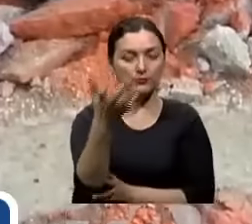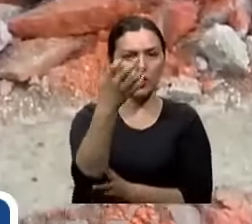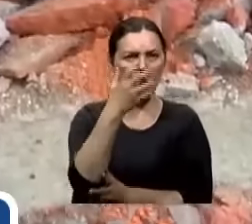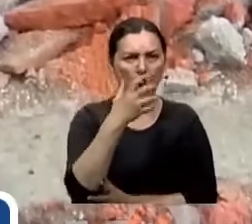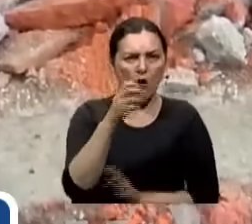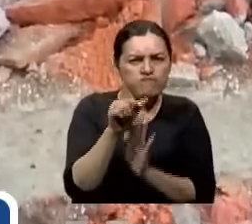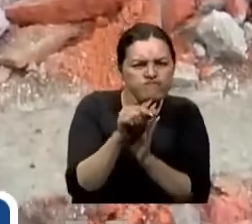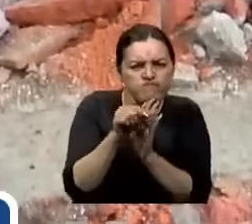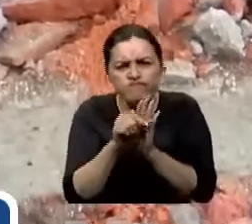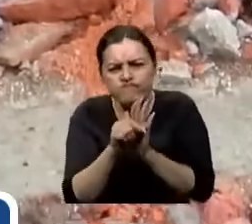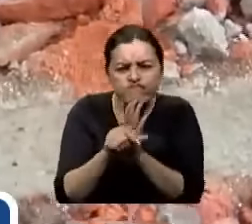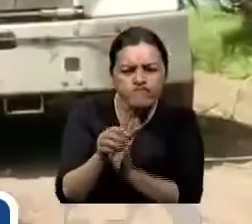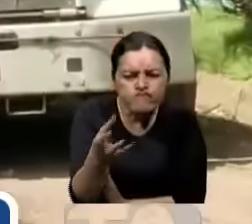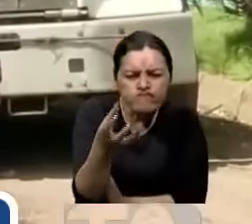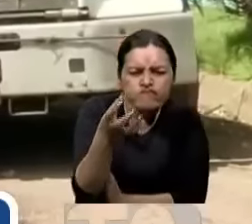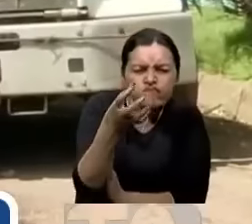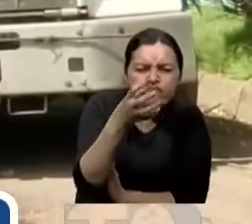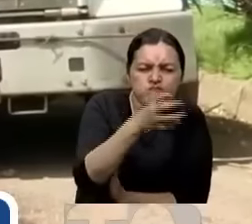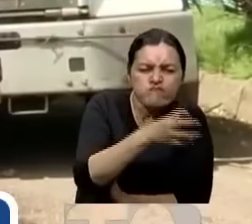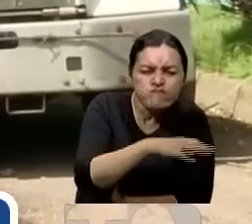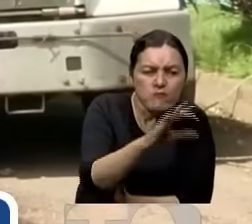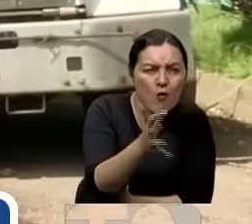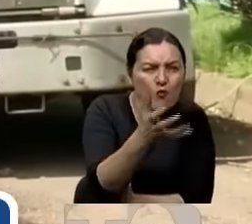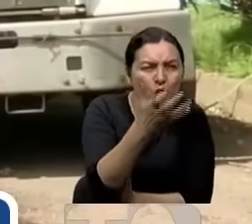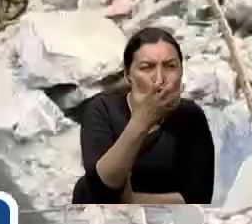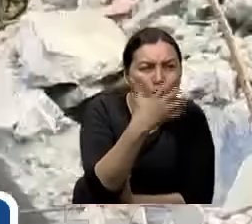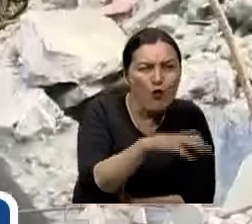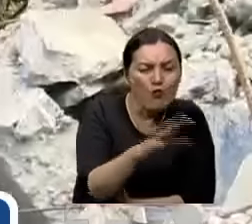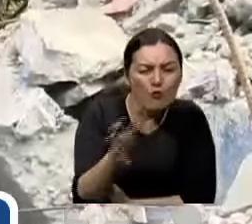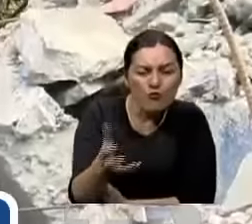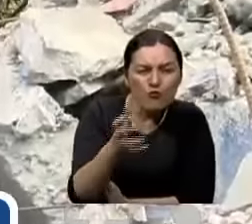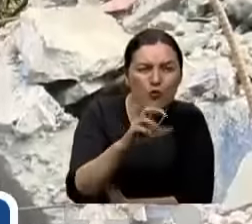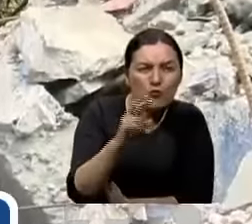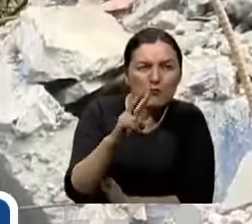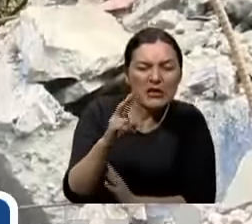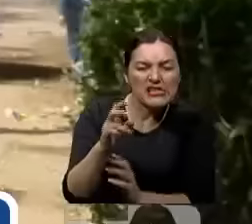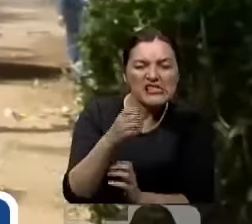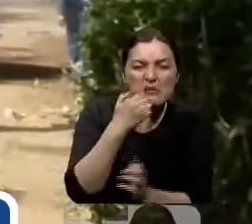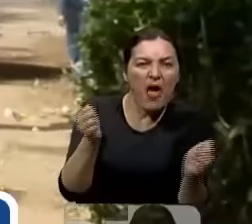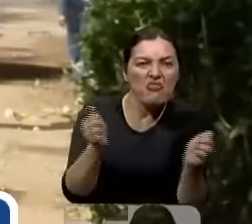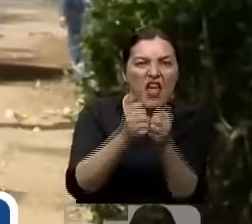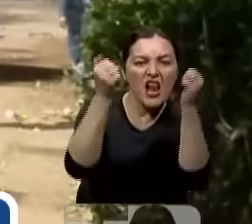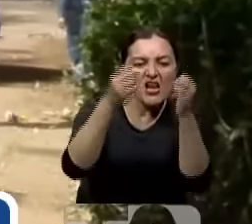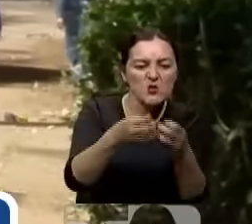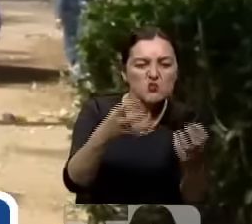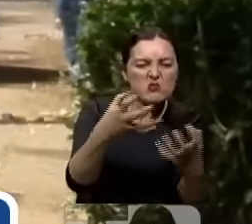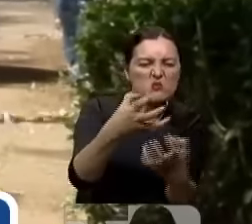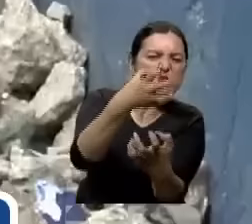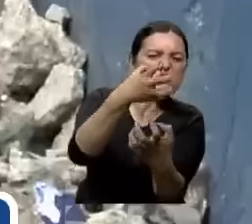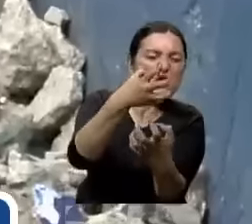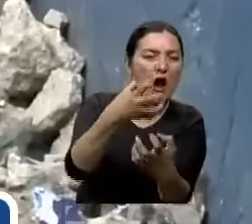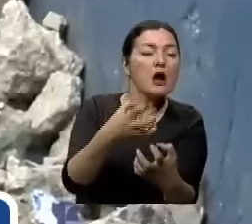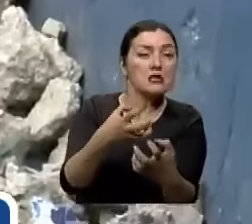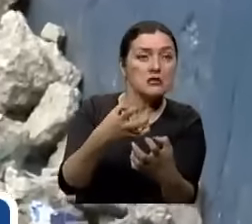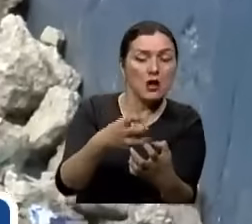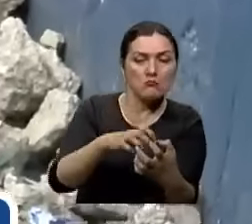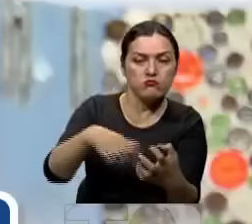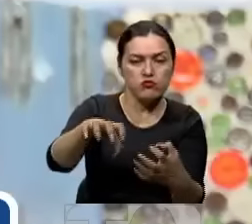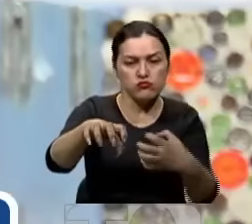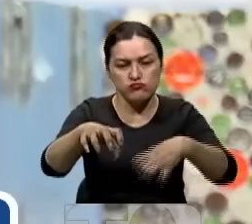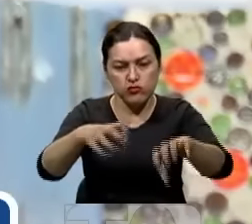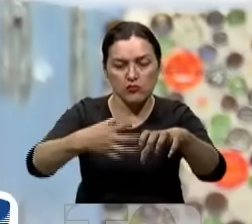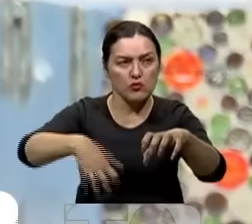meticulosamente para desmantelar la estructura, dejando a la vista únicamente los restos de su armazón metálico y fragmentos de concreto y hormigón dispersos por el